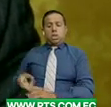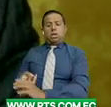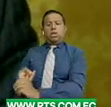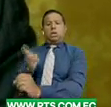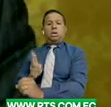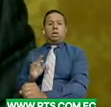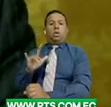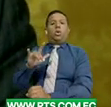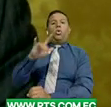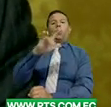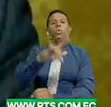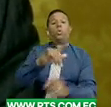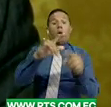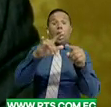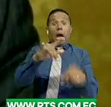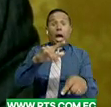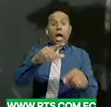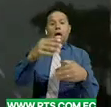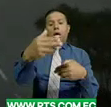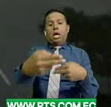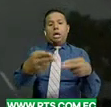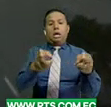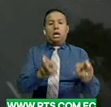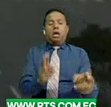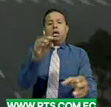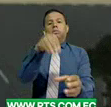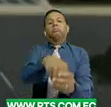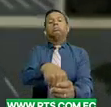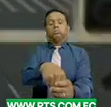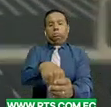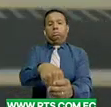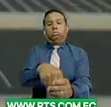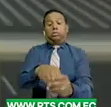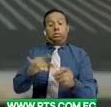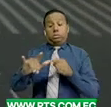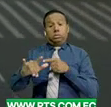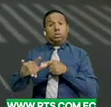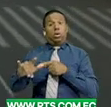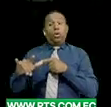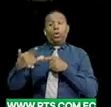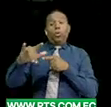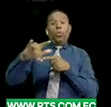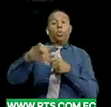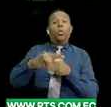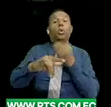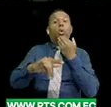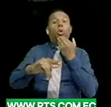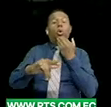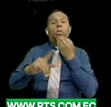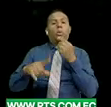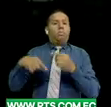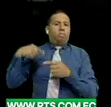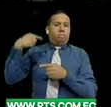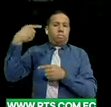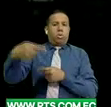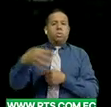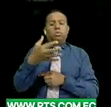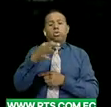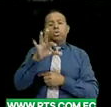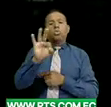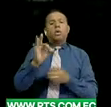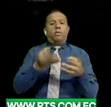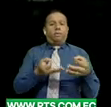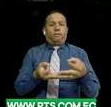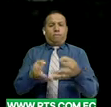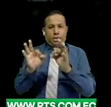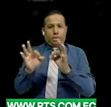a los protocolos de cuarentena que tiene la China. El avión que trasladará a los estudiantes, afirmaron, saldrá de Wuhan el próximo 19 de febrero.